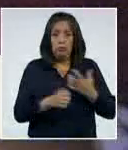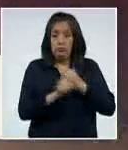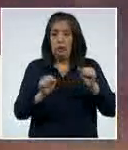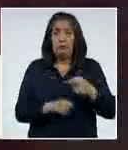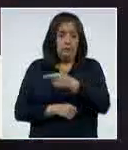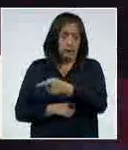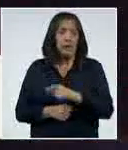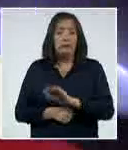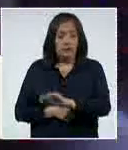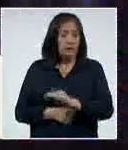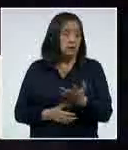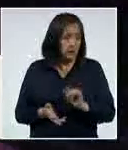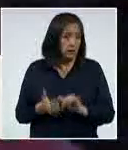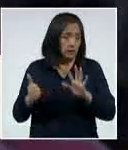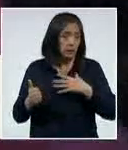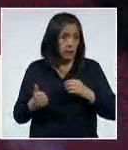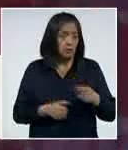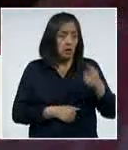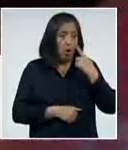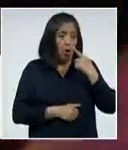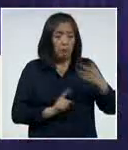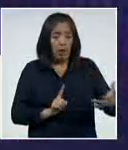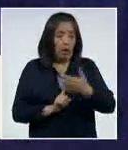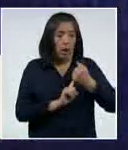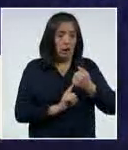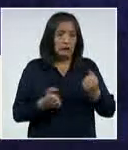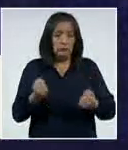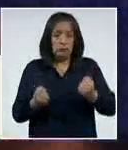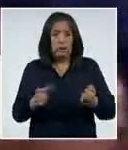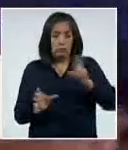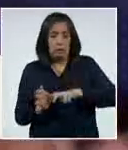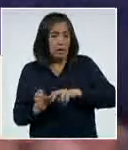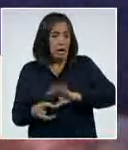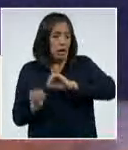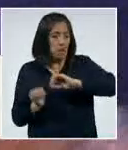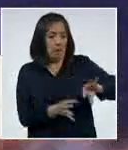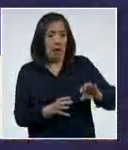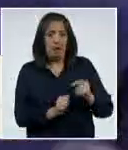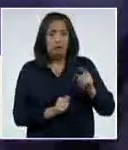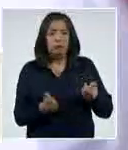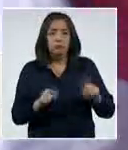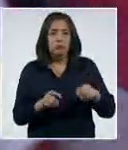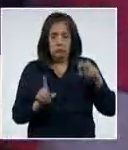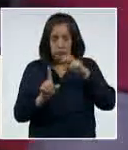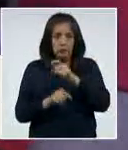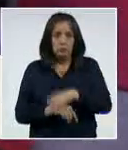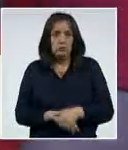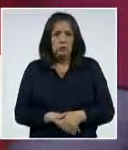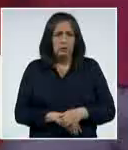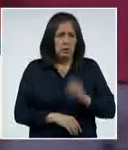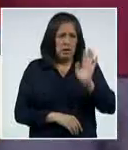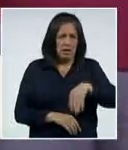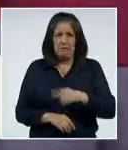de 6 años, luego que el hombre que la secuestró la arrojó de la camioneta en marcha al ser descubierto. Niños, somos madres